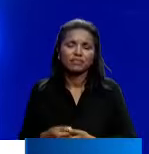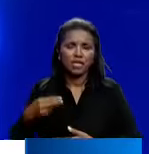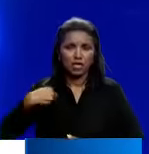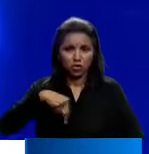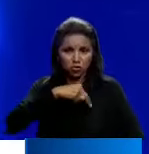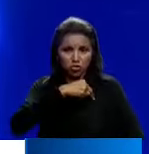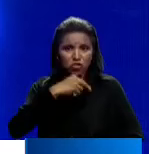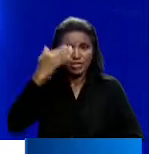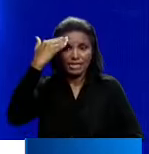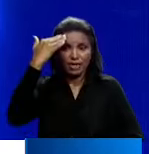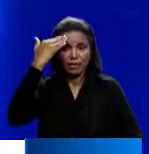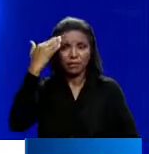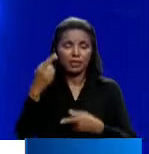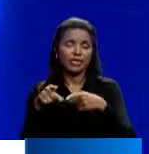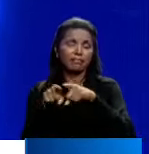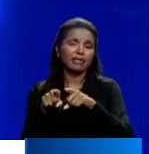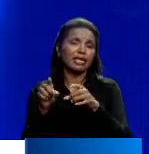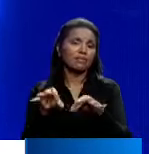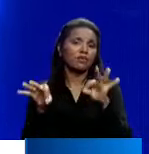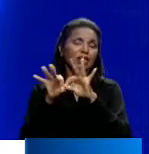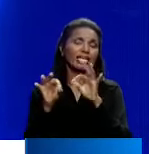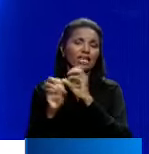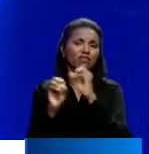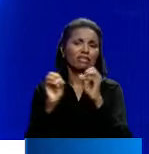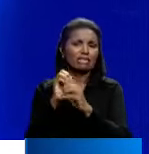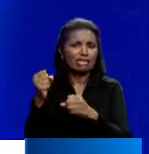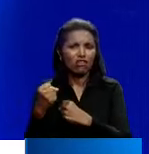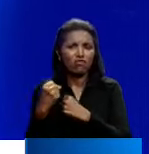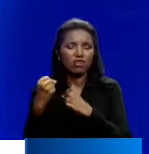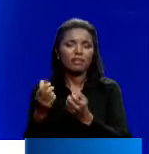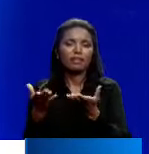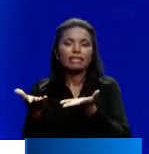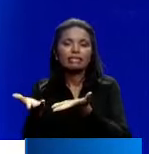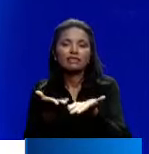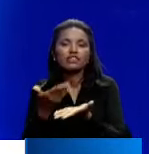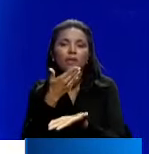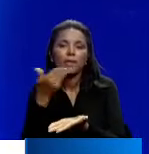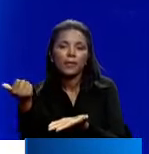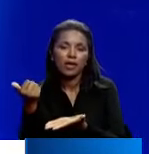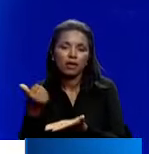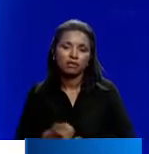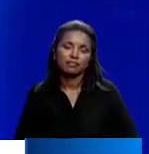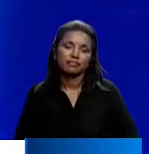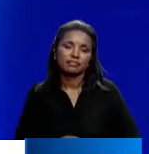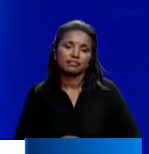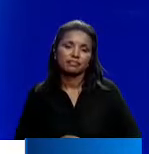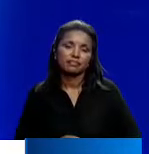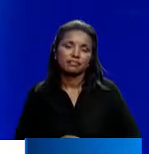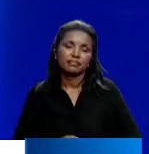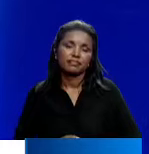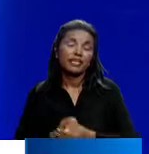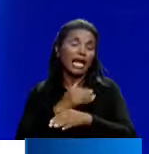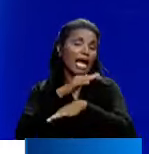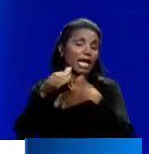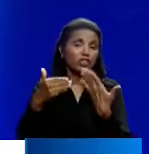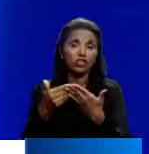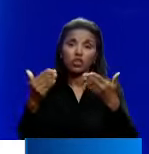nosotros sabemos también que es necesario tener instituciones fuertes para prestar servicios públicos de calidad a